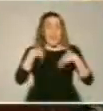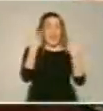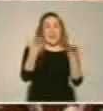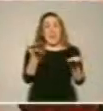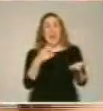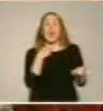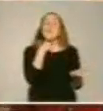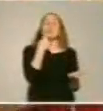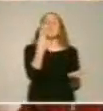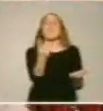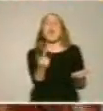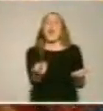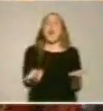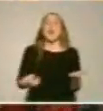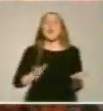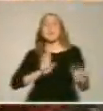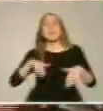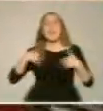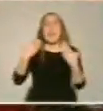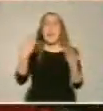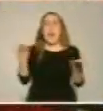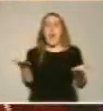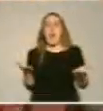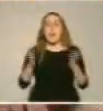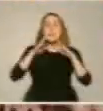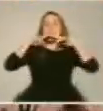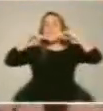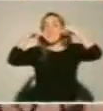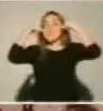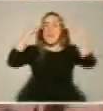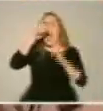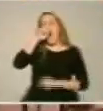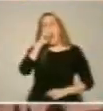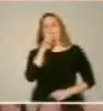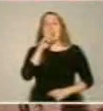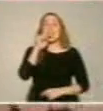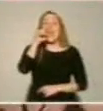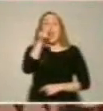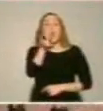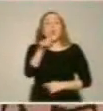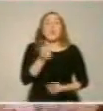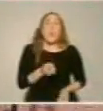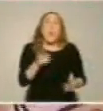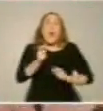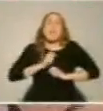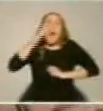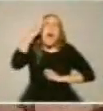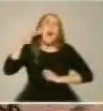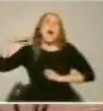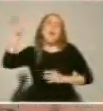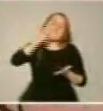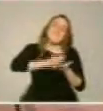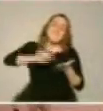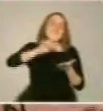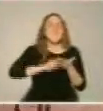mi voz, te regalo mi risa, recordar que dirá que eres tú quien me inspira. No somos